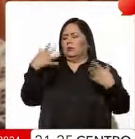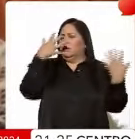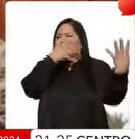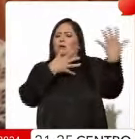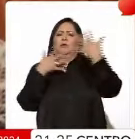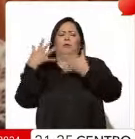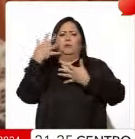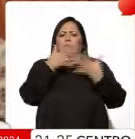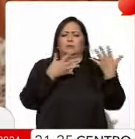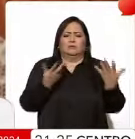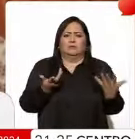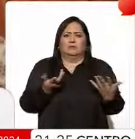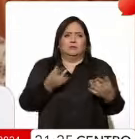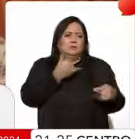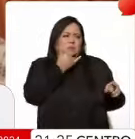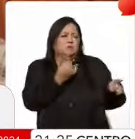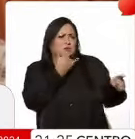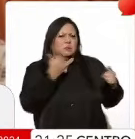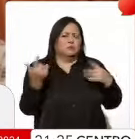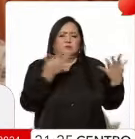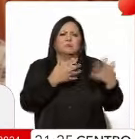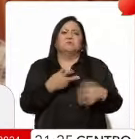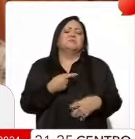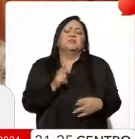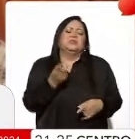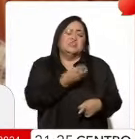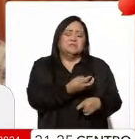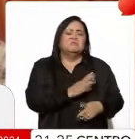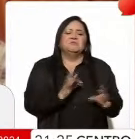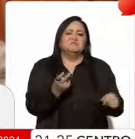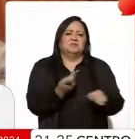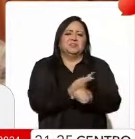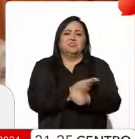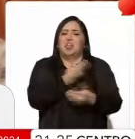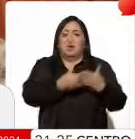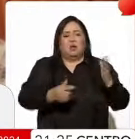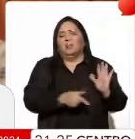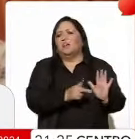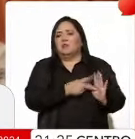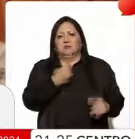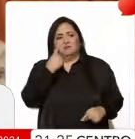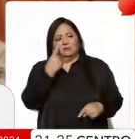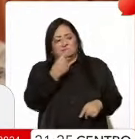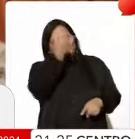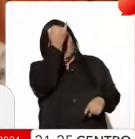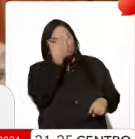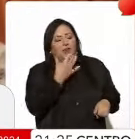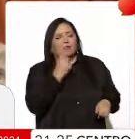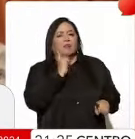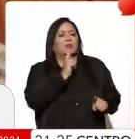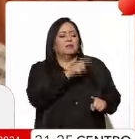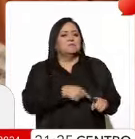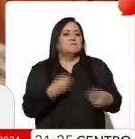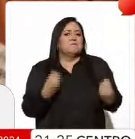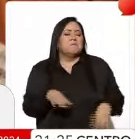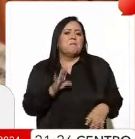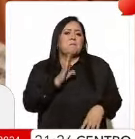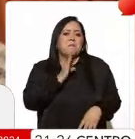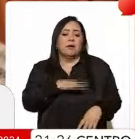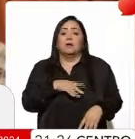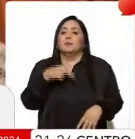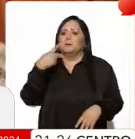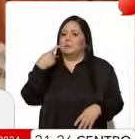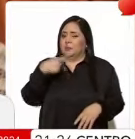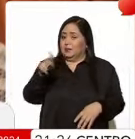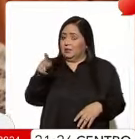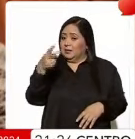distraer, y al final del día pues no lo consigue, y creo que queda muy exhibida de nueva cuenta la posición de ellos. Esta no es,